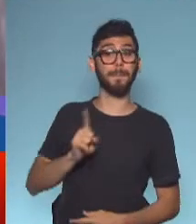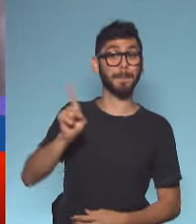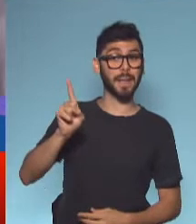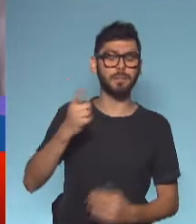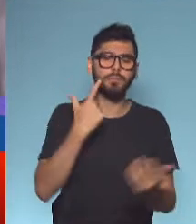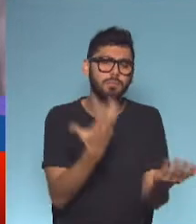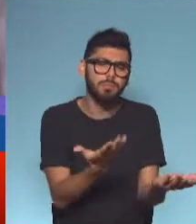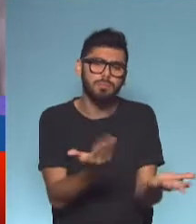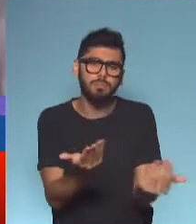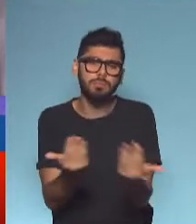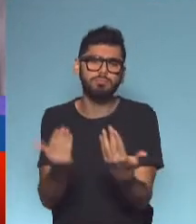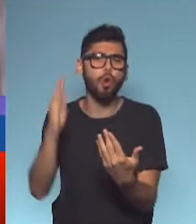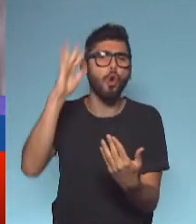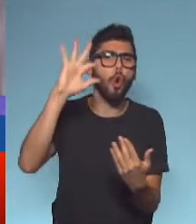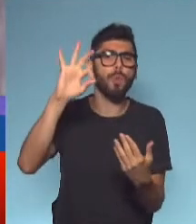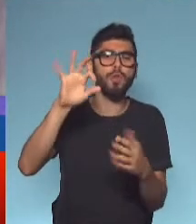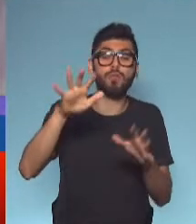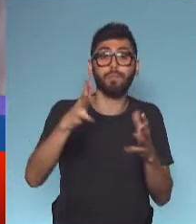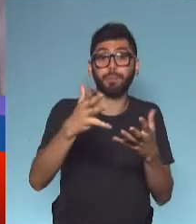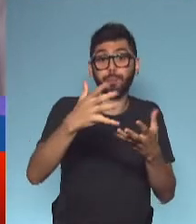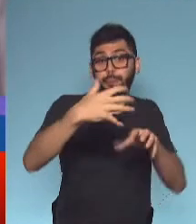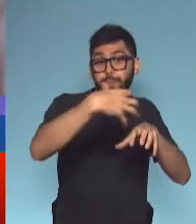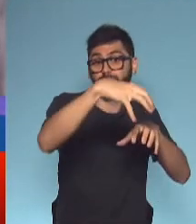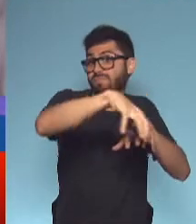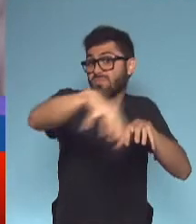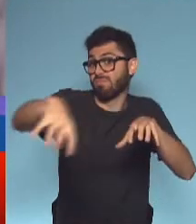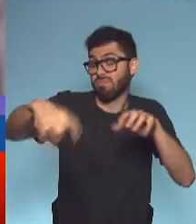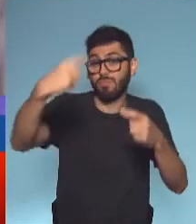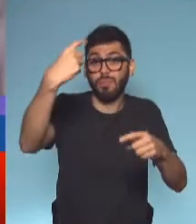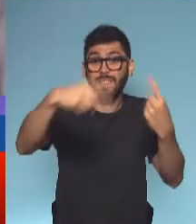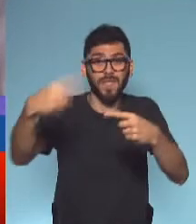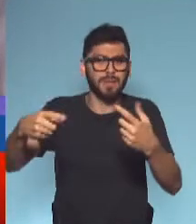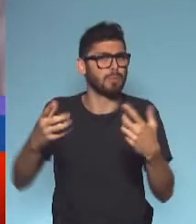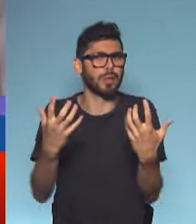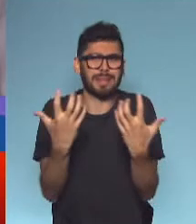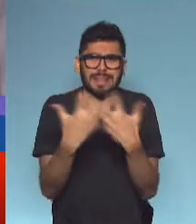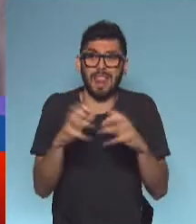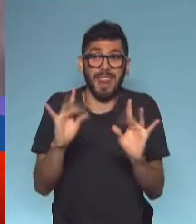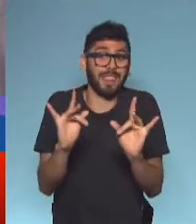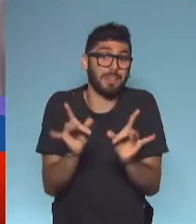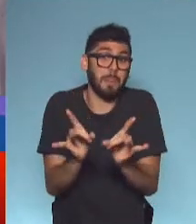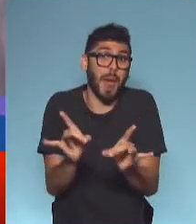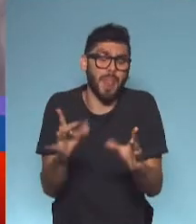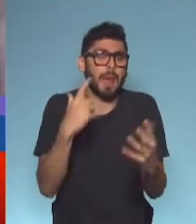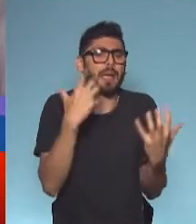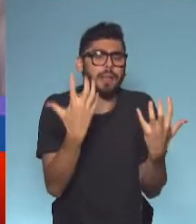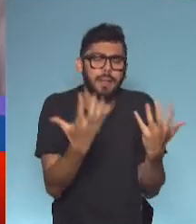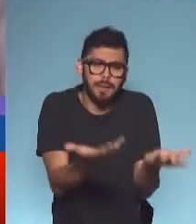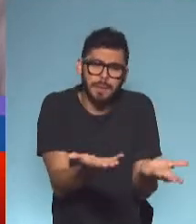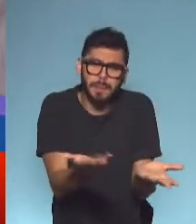las opiniones y los datos de todos los sectores que trabajan en este proceso tan complejo de pandemia, que como